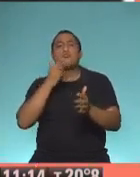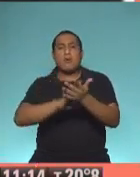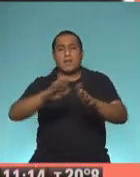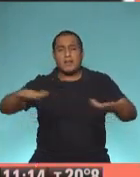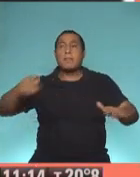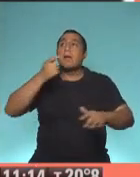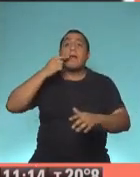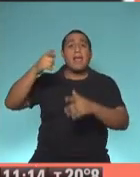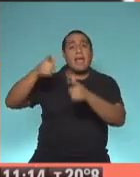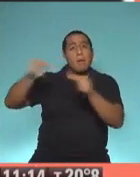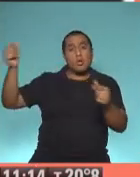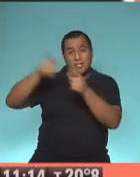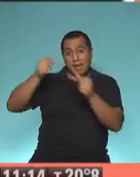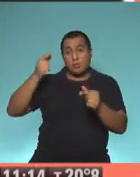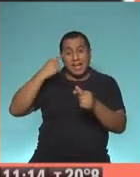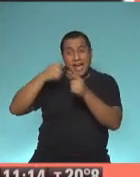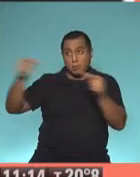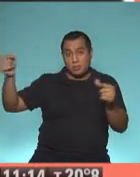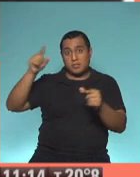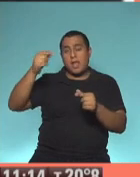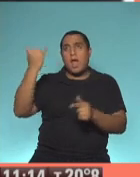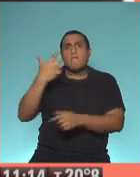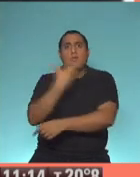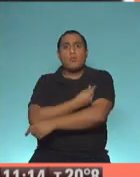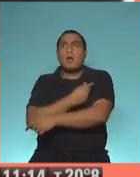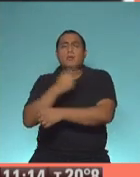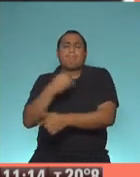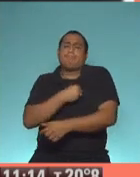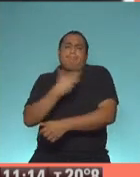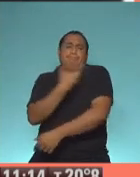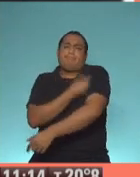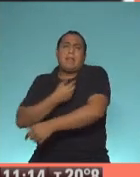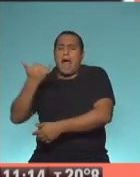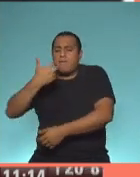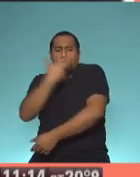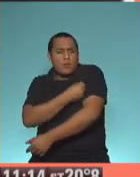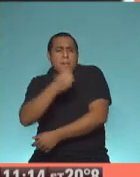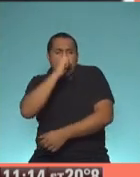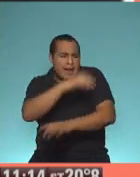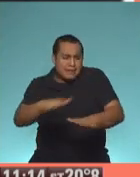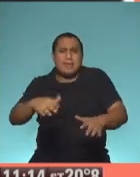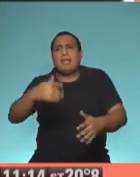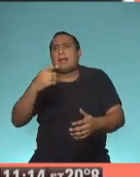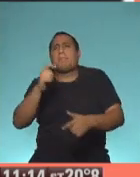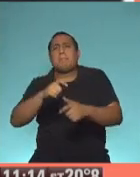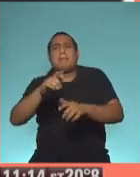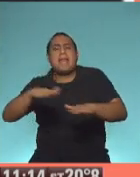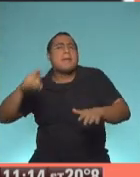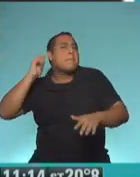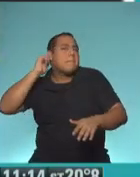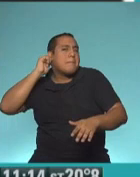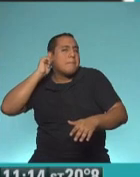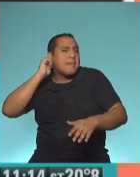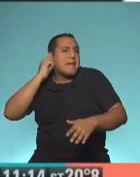los japoneses tenían una vacuna obligatoria para todos los chicos de primario y del jardín, todo el mundo contra la gripe.